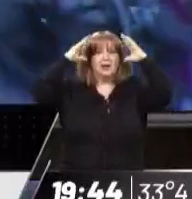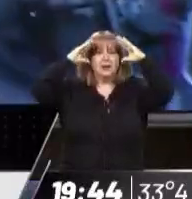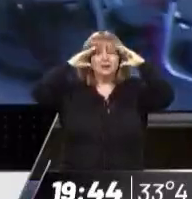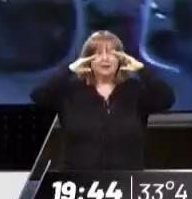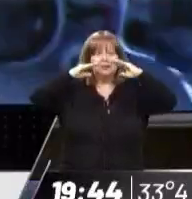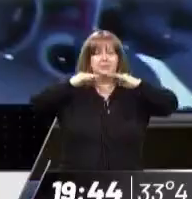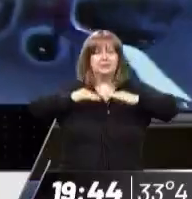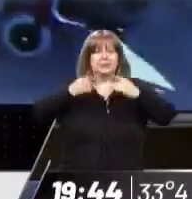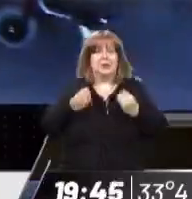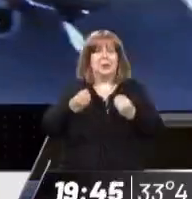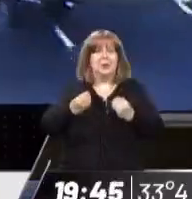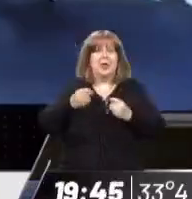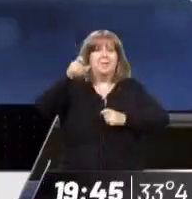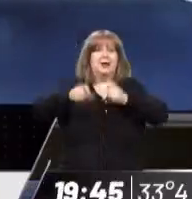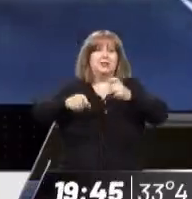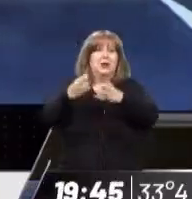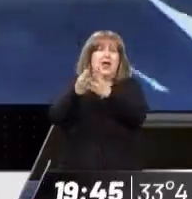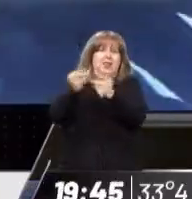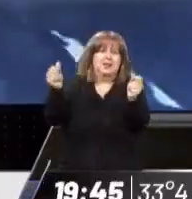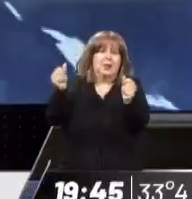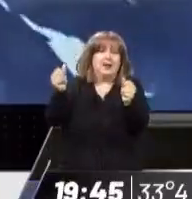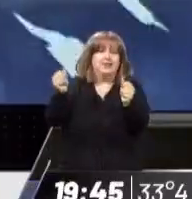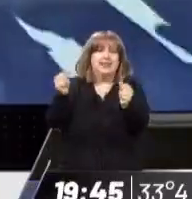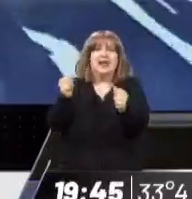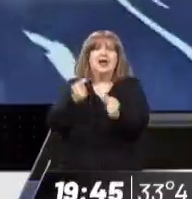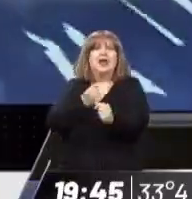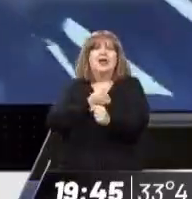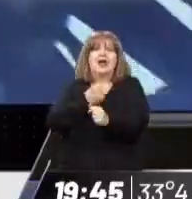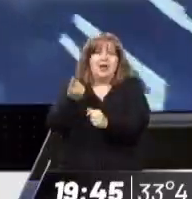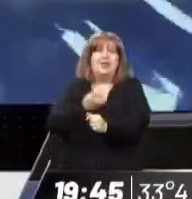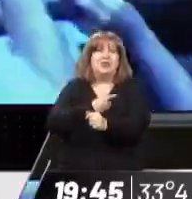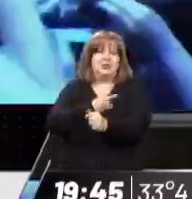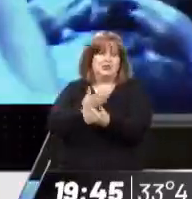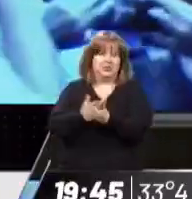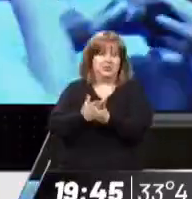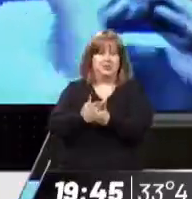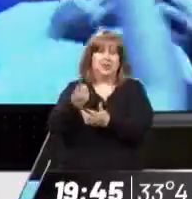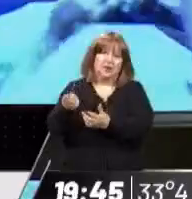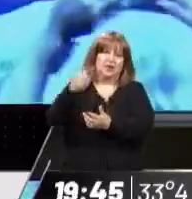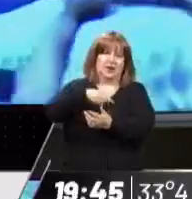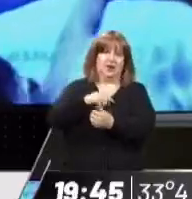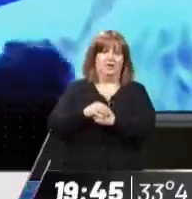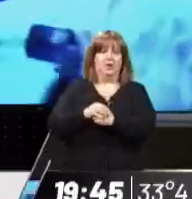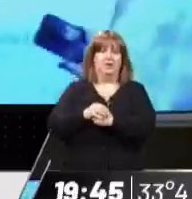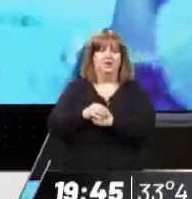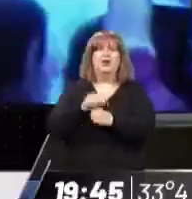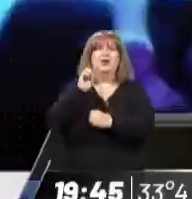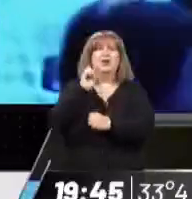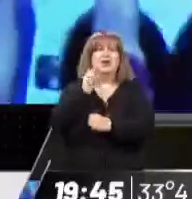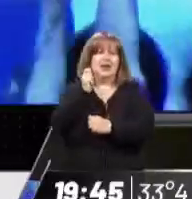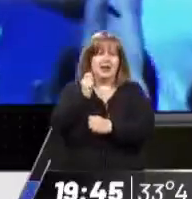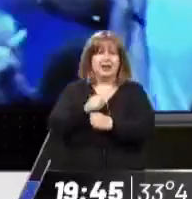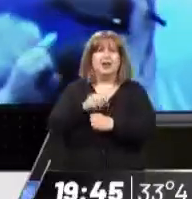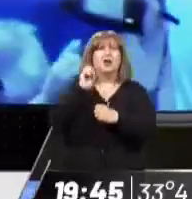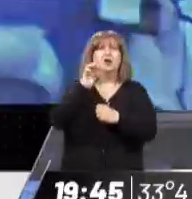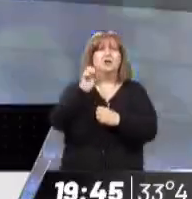aparece a los desaparecidos. Exacto. Claro, totalmente. Es traerlos, repasar sus vidas, sus historias. Todo. Sí, perdón, no,